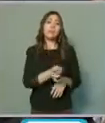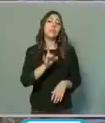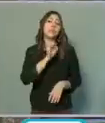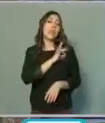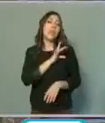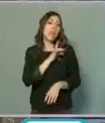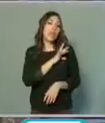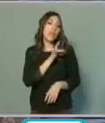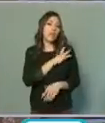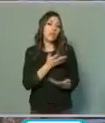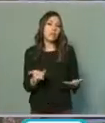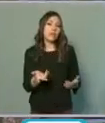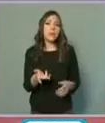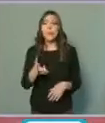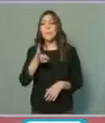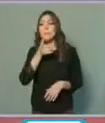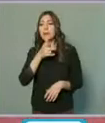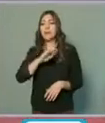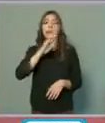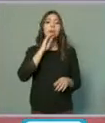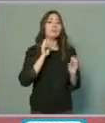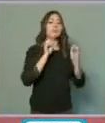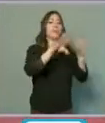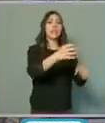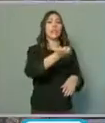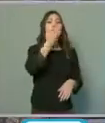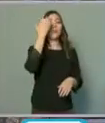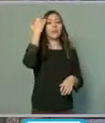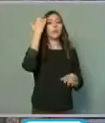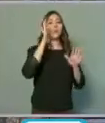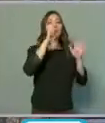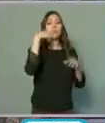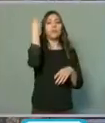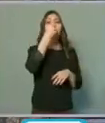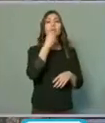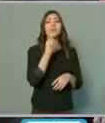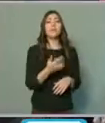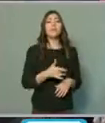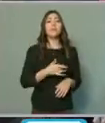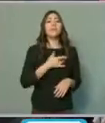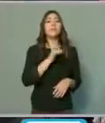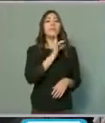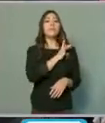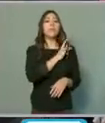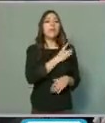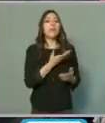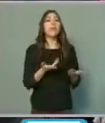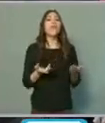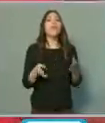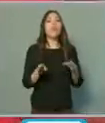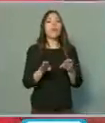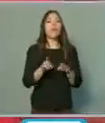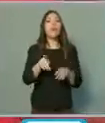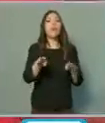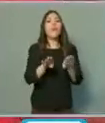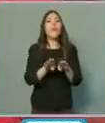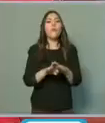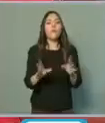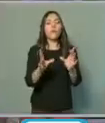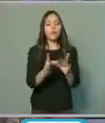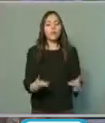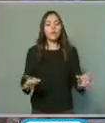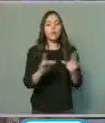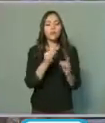y que pues los papás los dejen en las escuelas por varias horas. ¿Cómo podríamos explicarles que al final del día